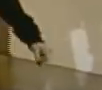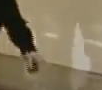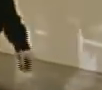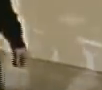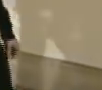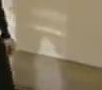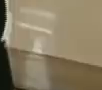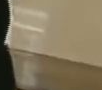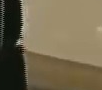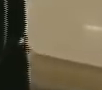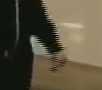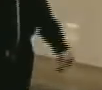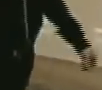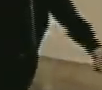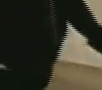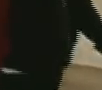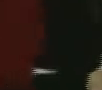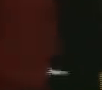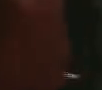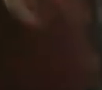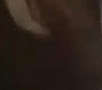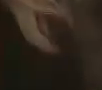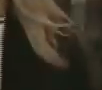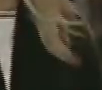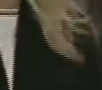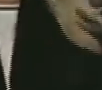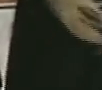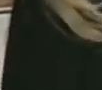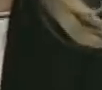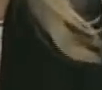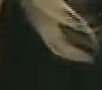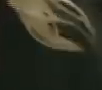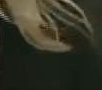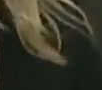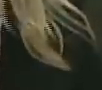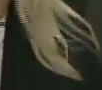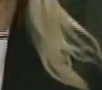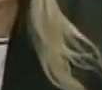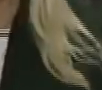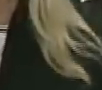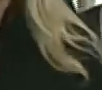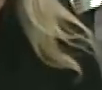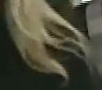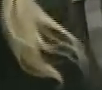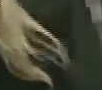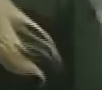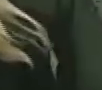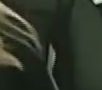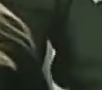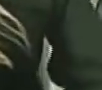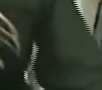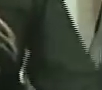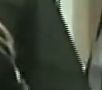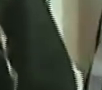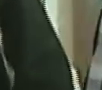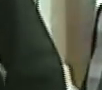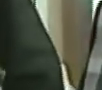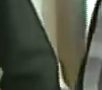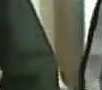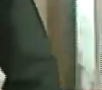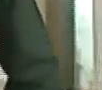la propagación del virus, el COVID-19, mejor conocido como el coronavirus, en el territorio nacional. Refuerzan